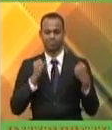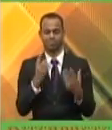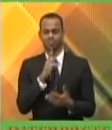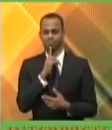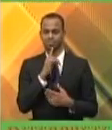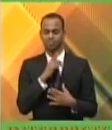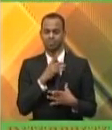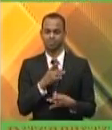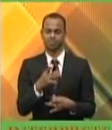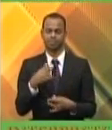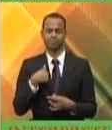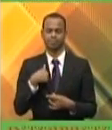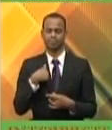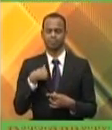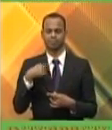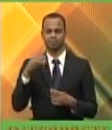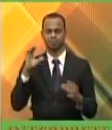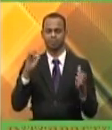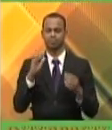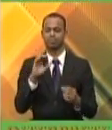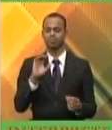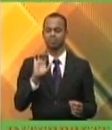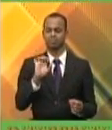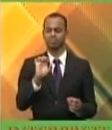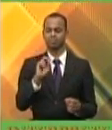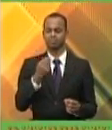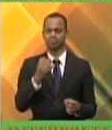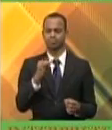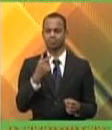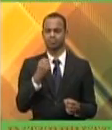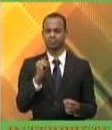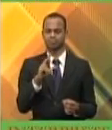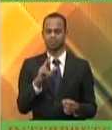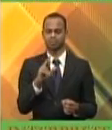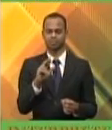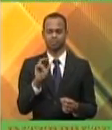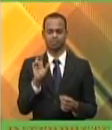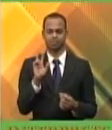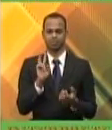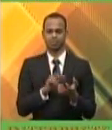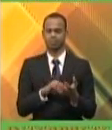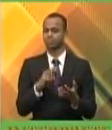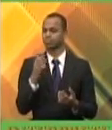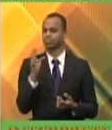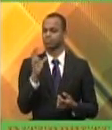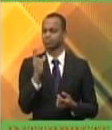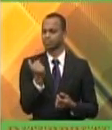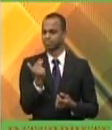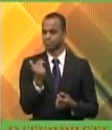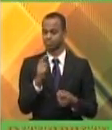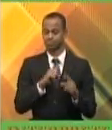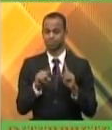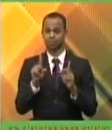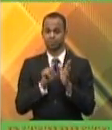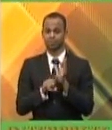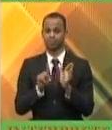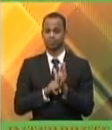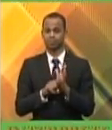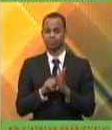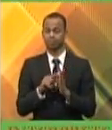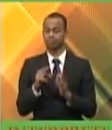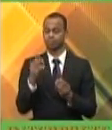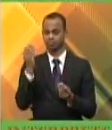me parece que ese número es del en hogar que es del 2003 pero el censo dio